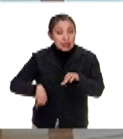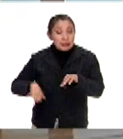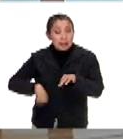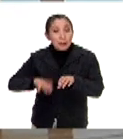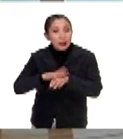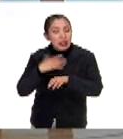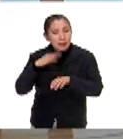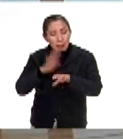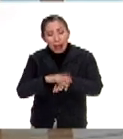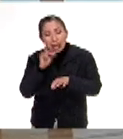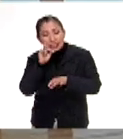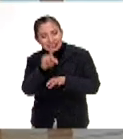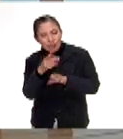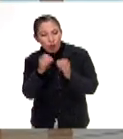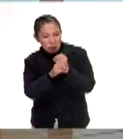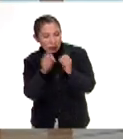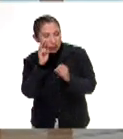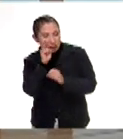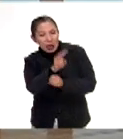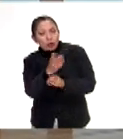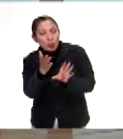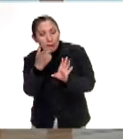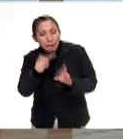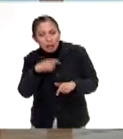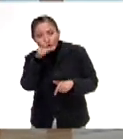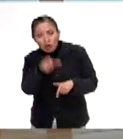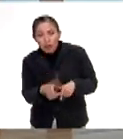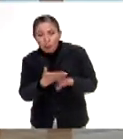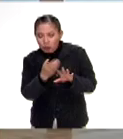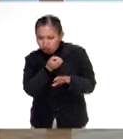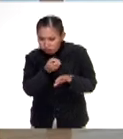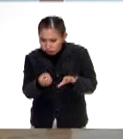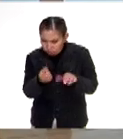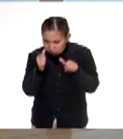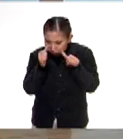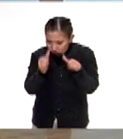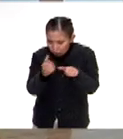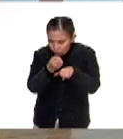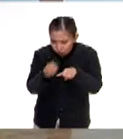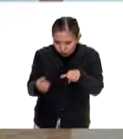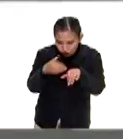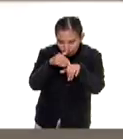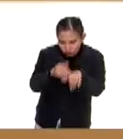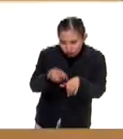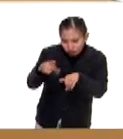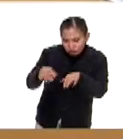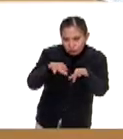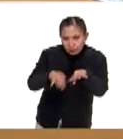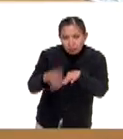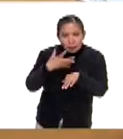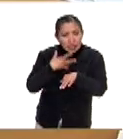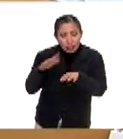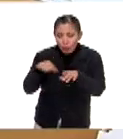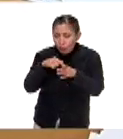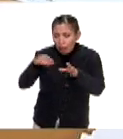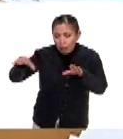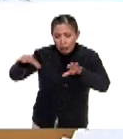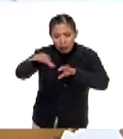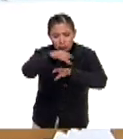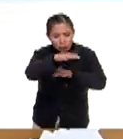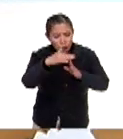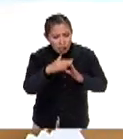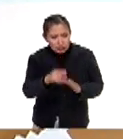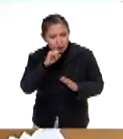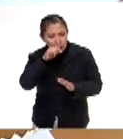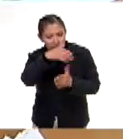interesante porque, más allá del fetiche, lo que vemos es un personaje muy metódico y muy disciplinado, que tenía un espacio de trabajo en su